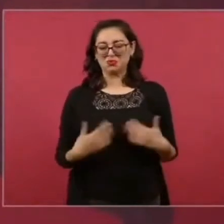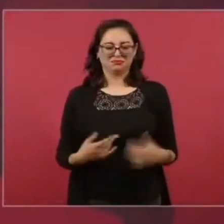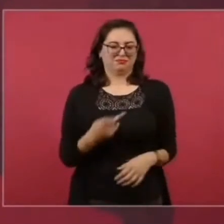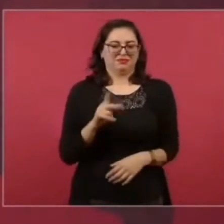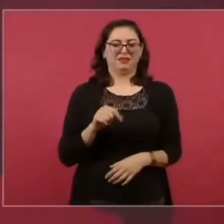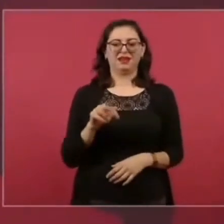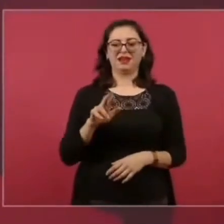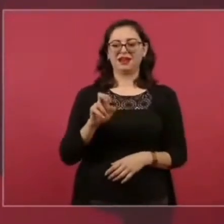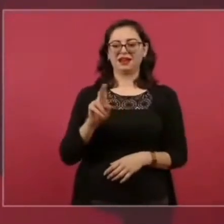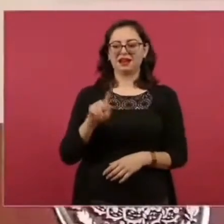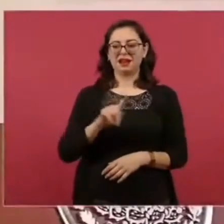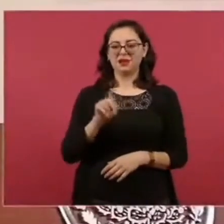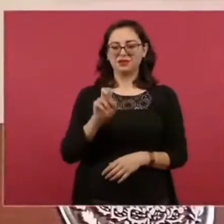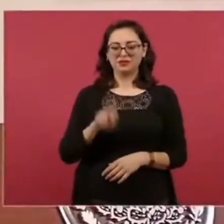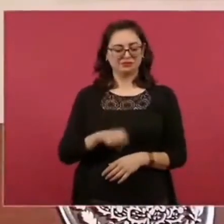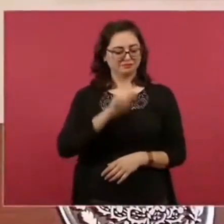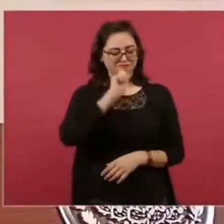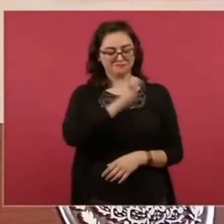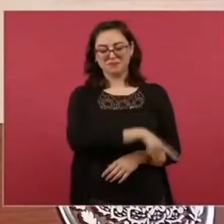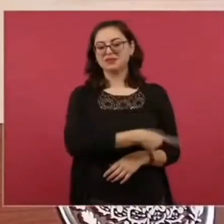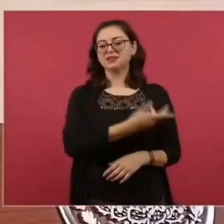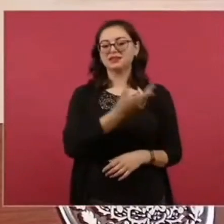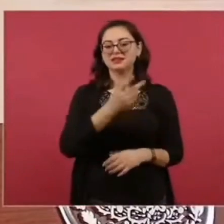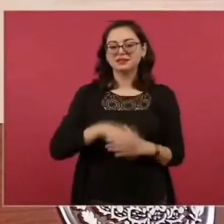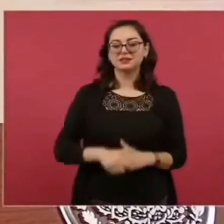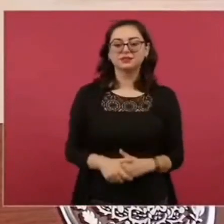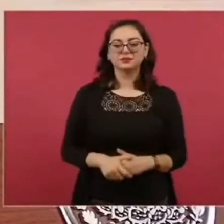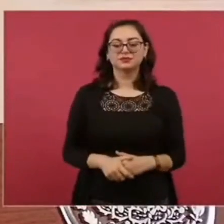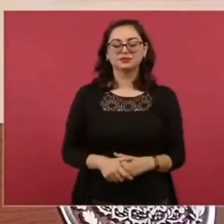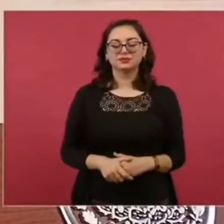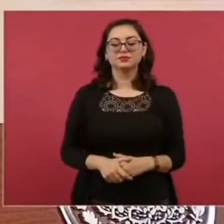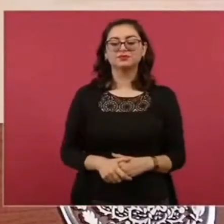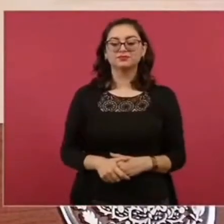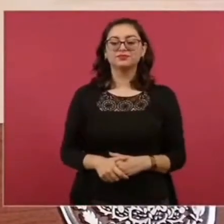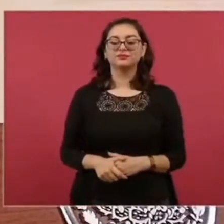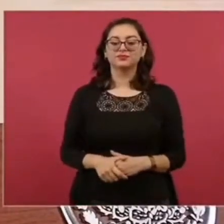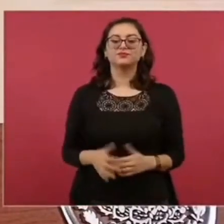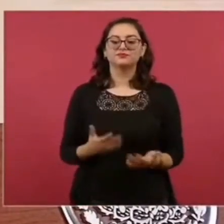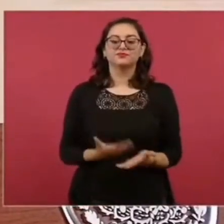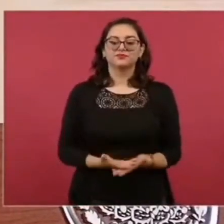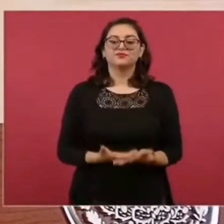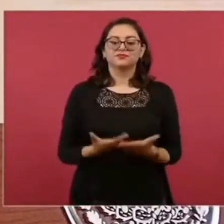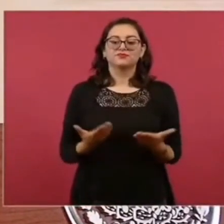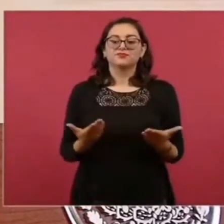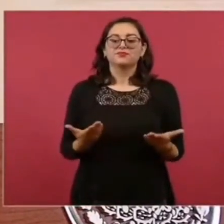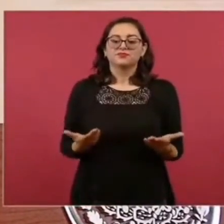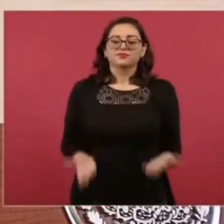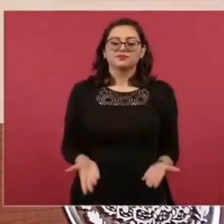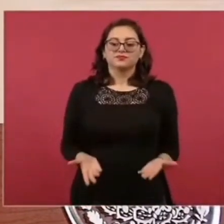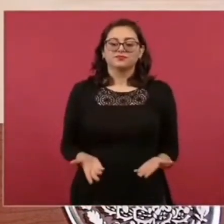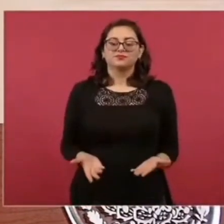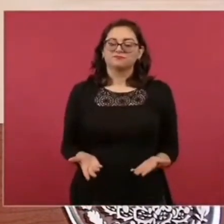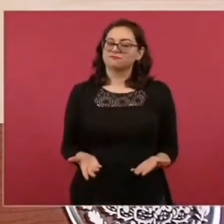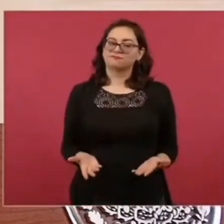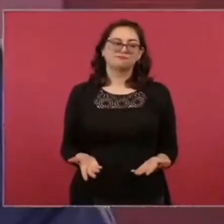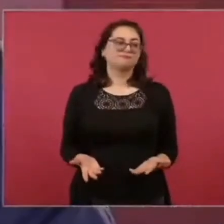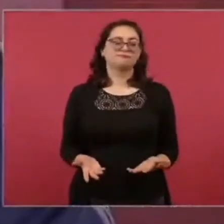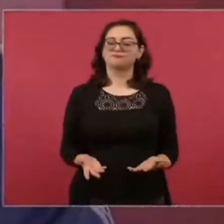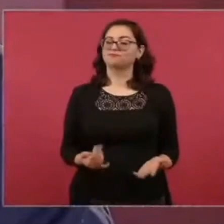Entonces, ahora, pues es distinto, es el